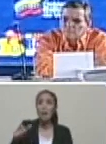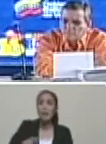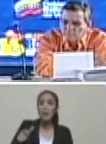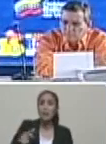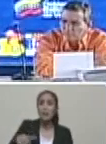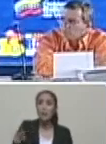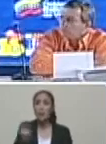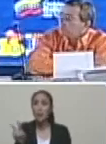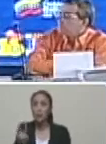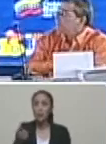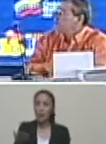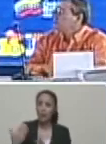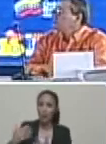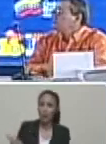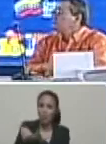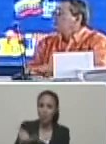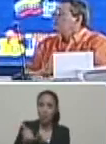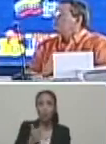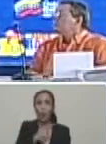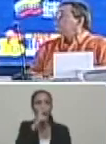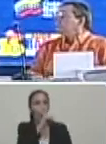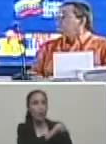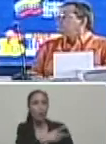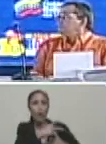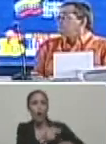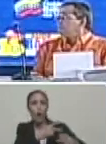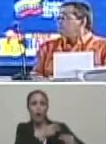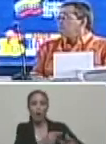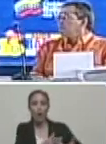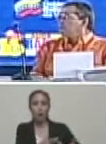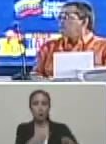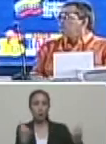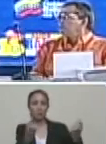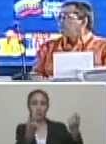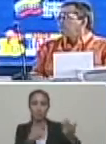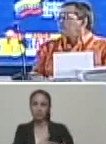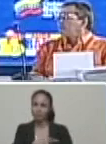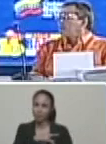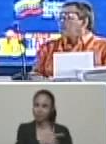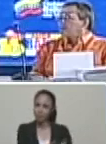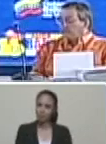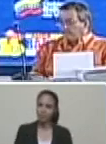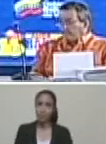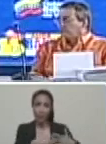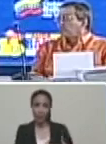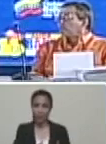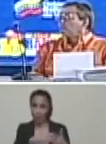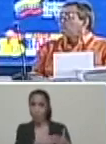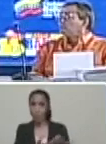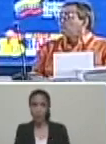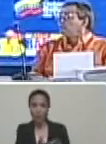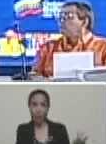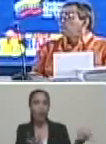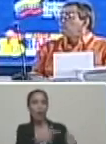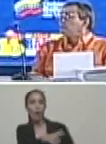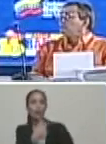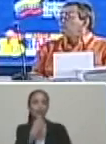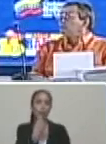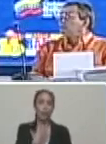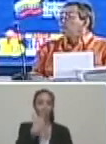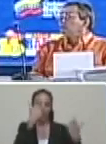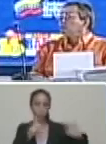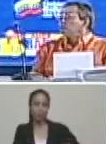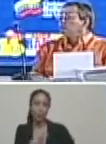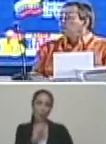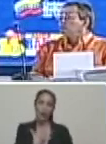niega. Ah, el mundo al revés. Los perversos, los imperialistas, los buenos en la película.